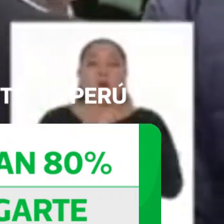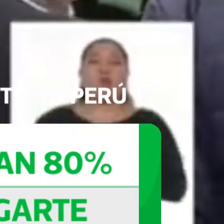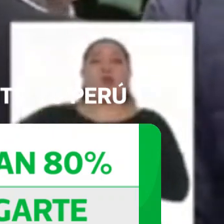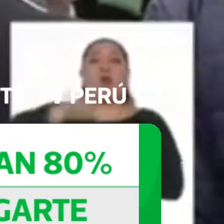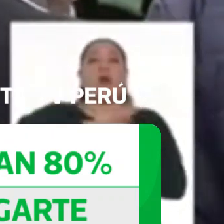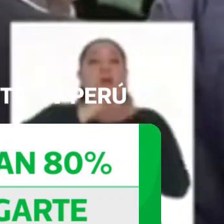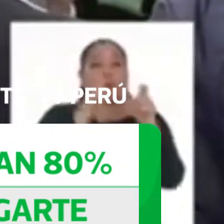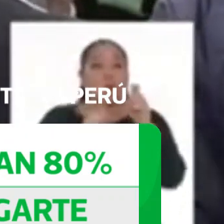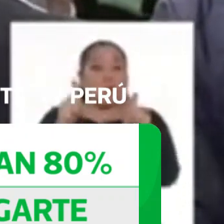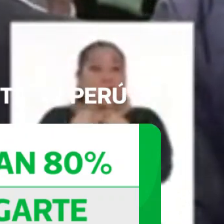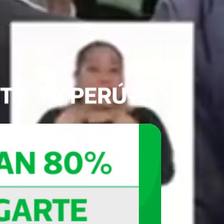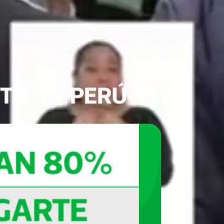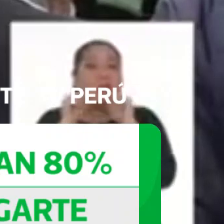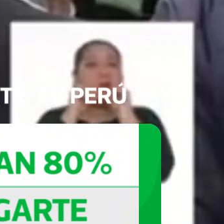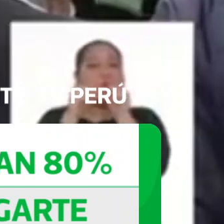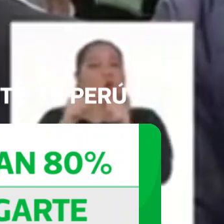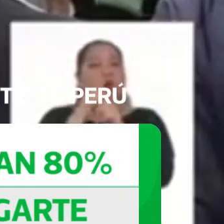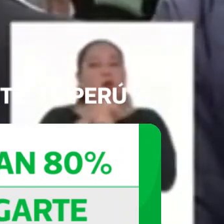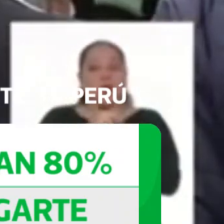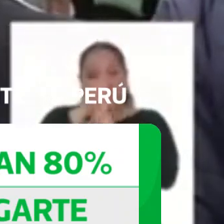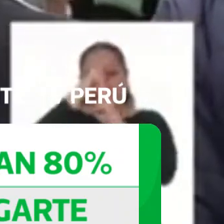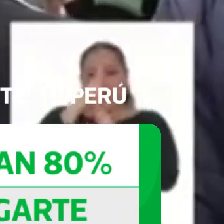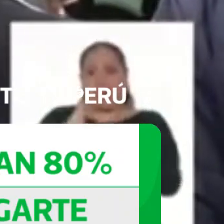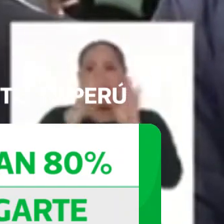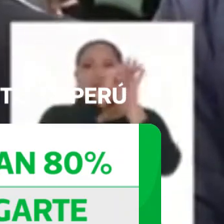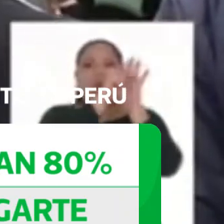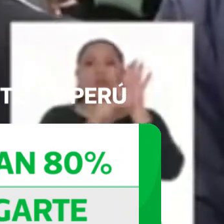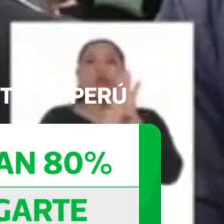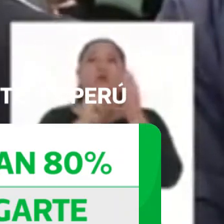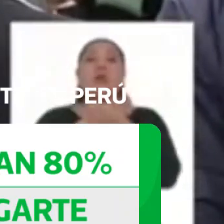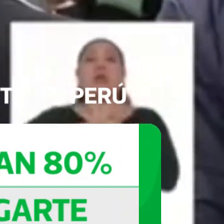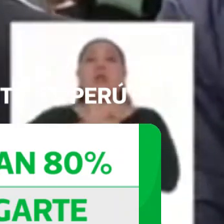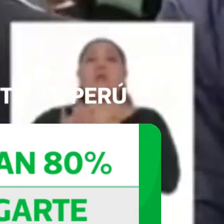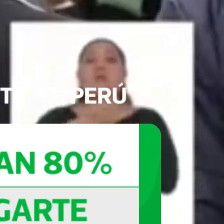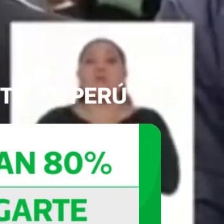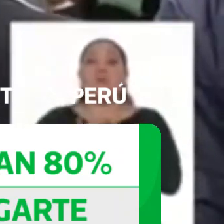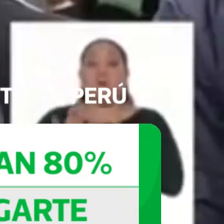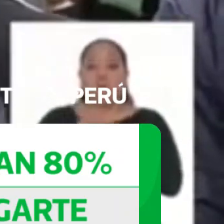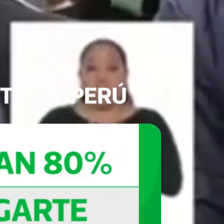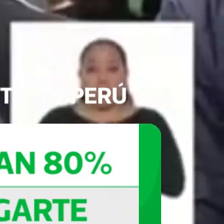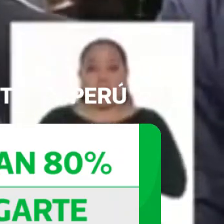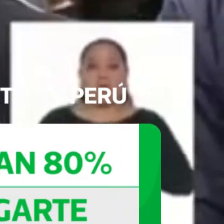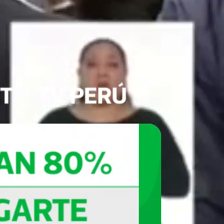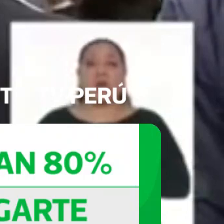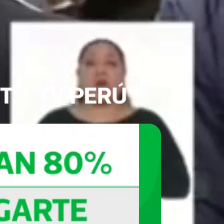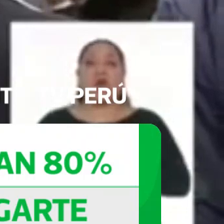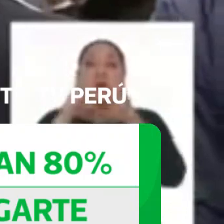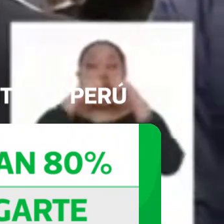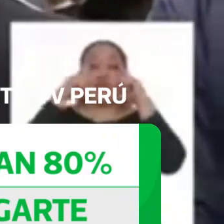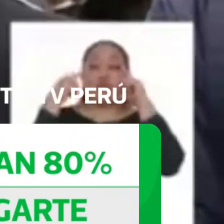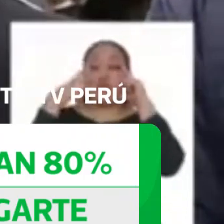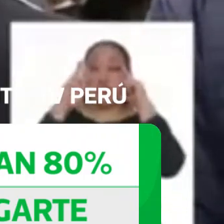personas, todos debemos seguir las normas de higiene, el cubrirse con